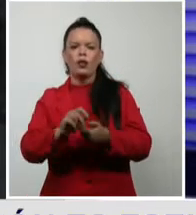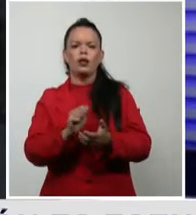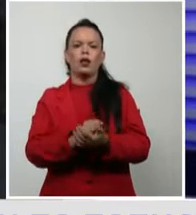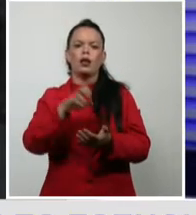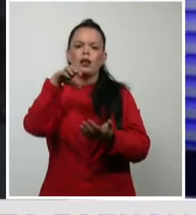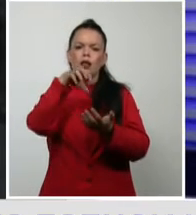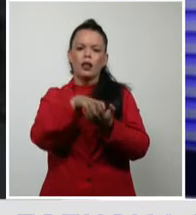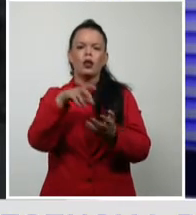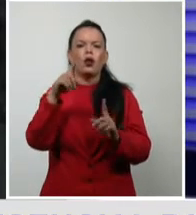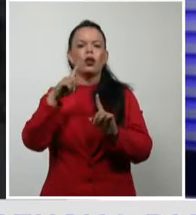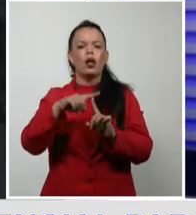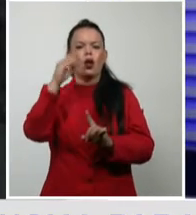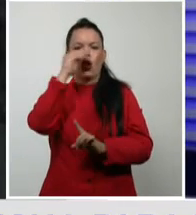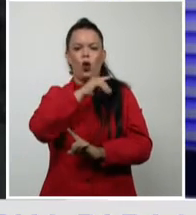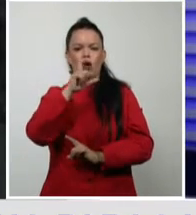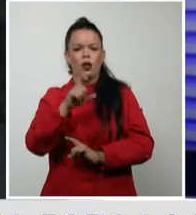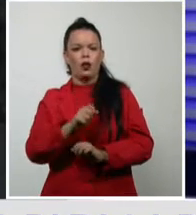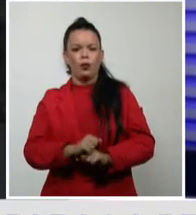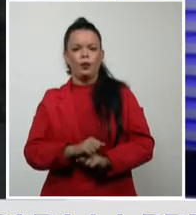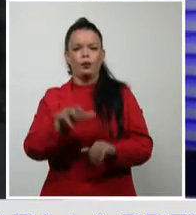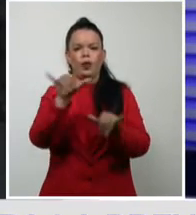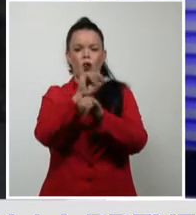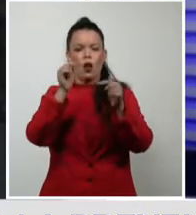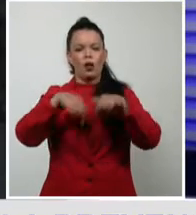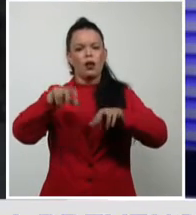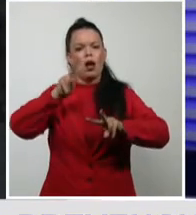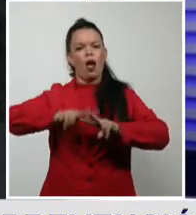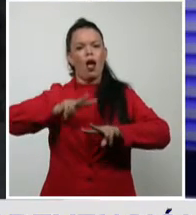nuestra institución aquí en la sede en La Habana para poder